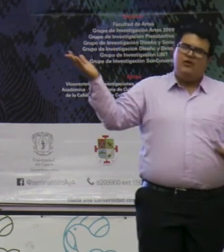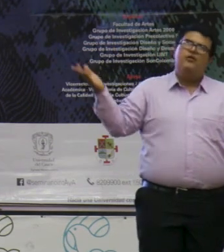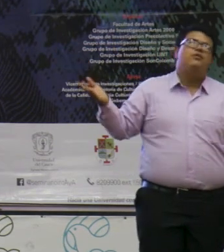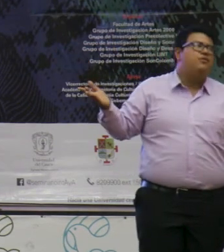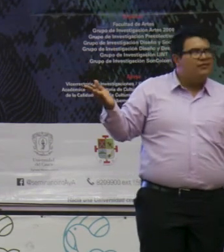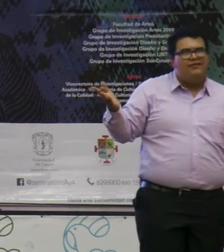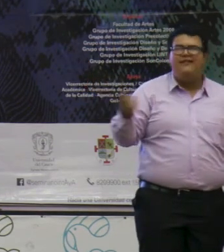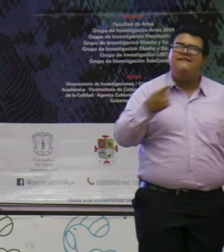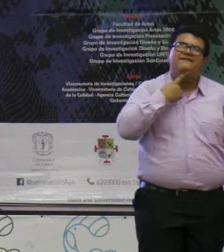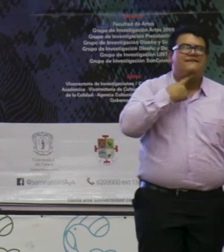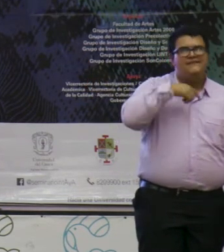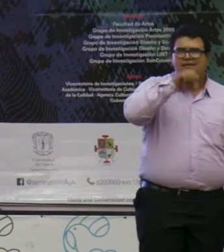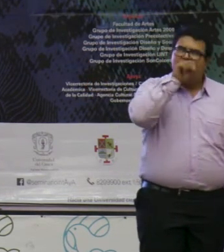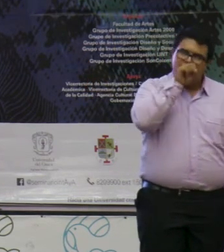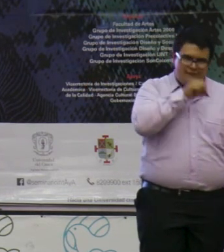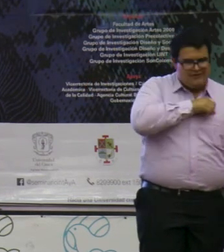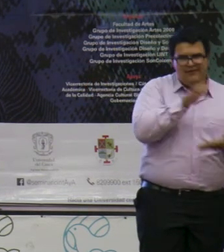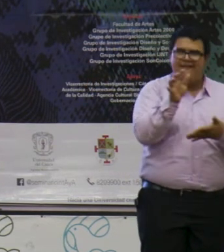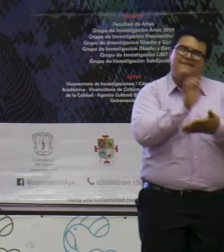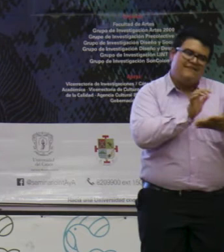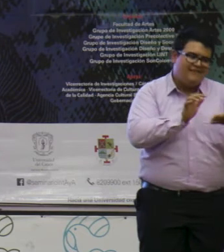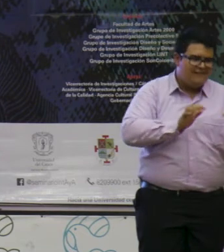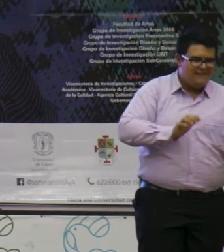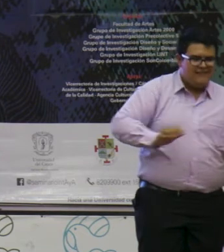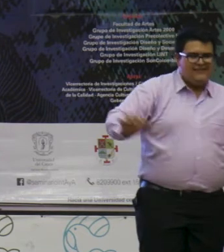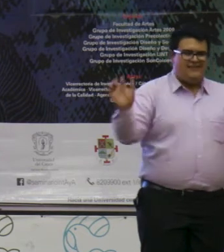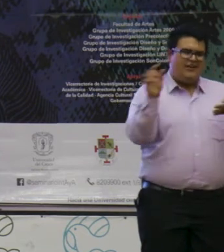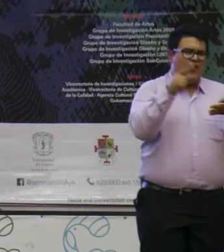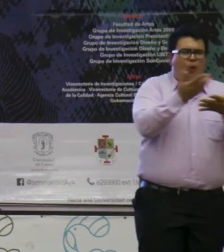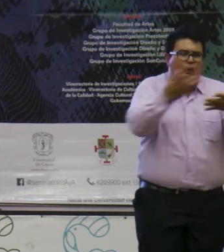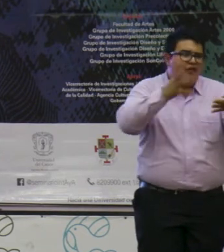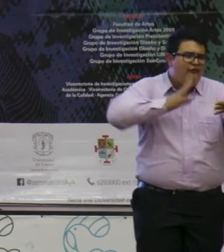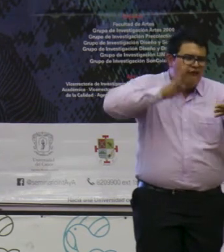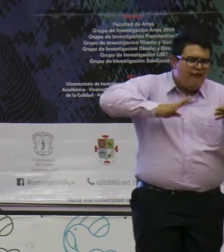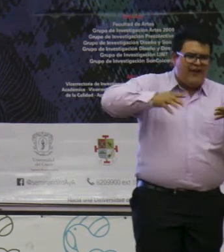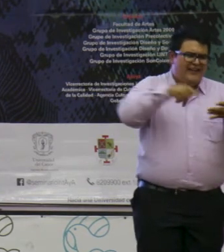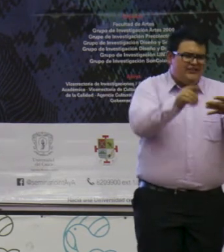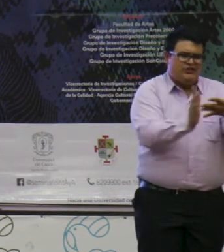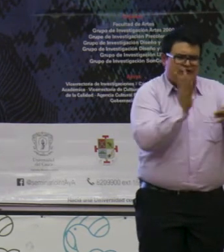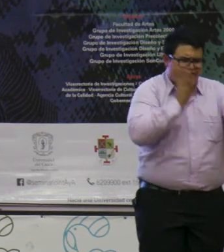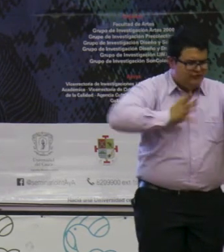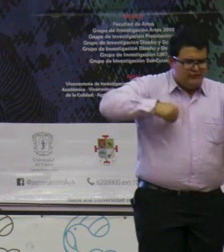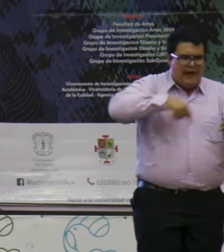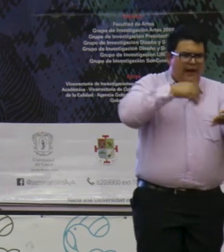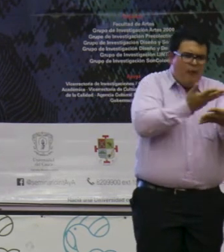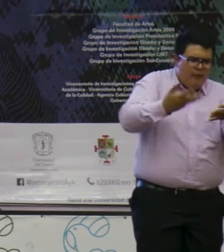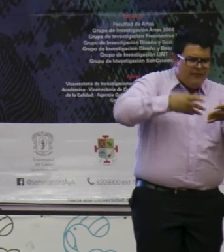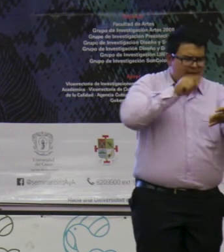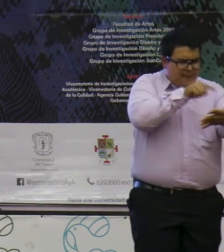revisión cartográfica, estamos de acuerdo. Es un gusto enorme, porque la cantidad de datos que hay ahí, de información que hay,